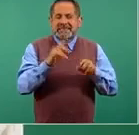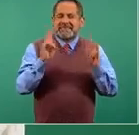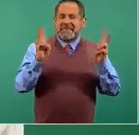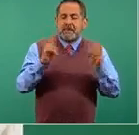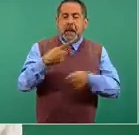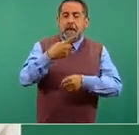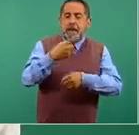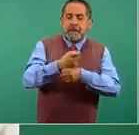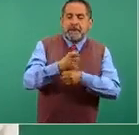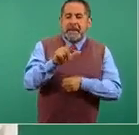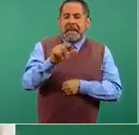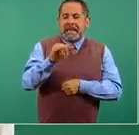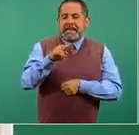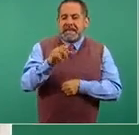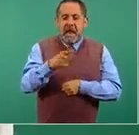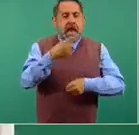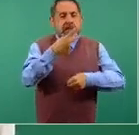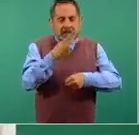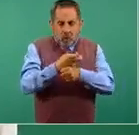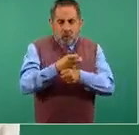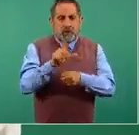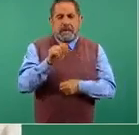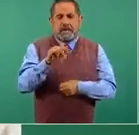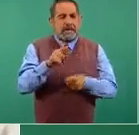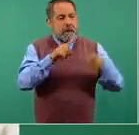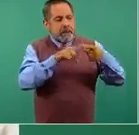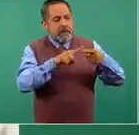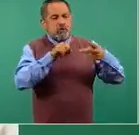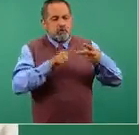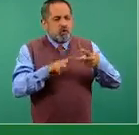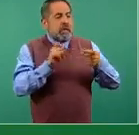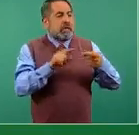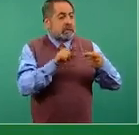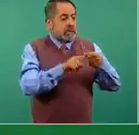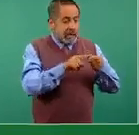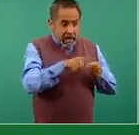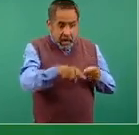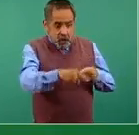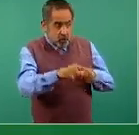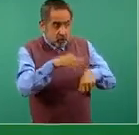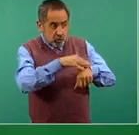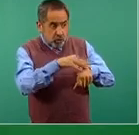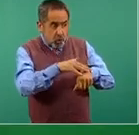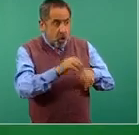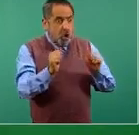Ayer mismo lo explicábamos por enésima vez, y esta calificación o